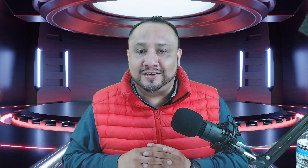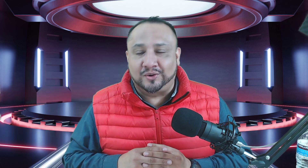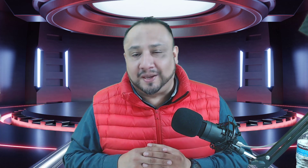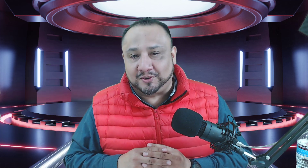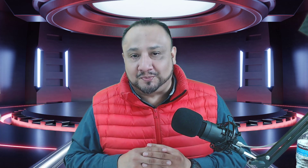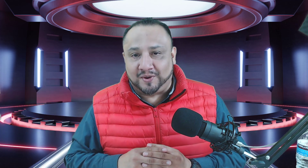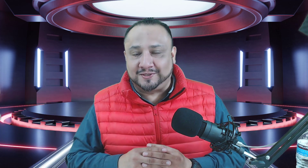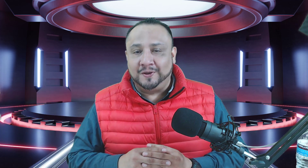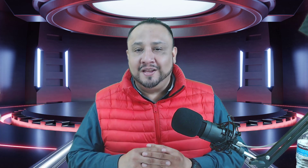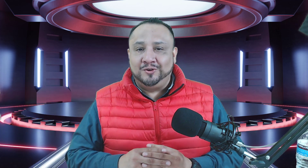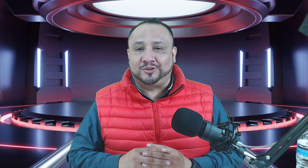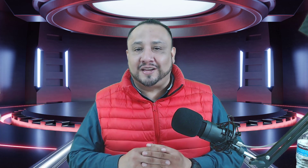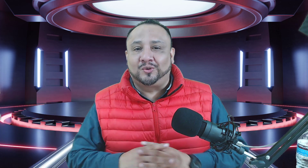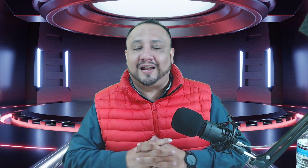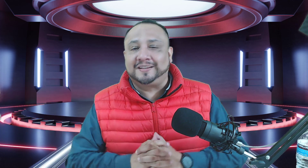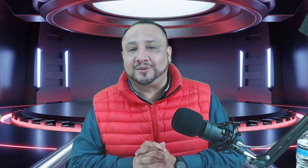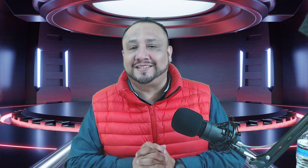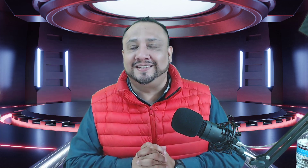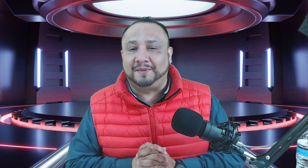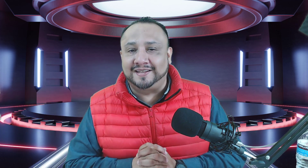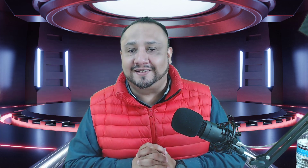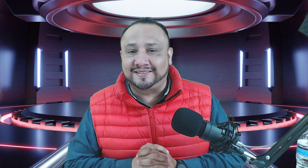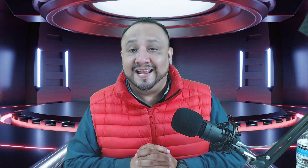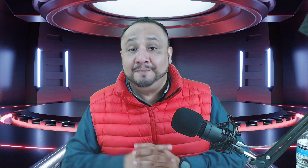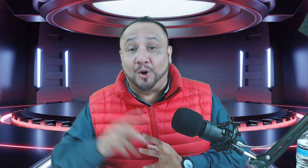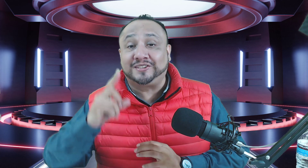no lo ha hecho y que por supuesto nos ayude a las